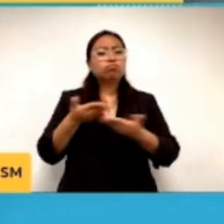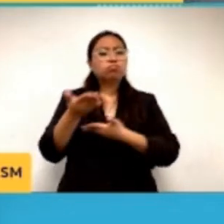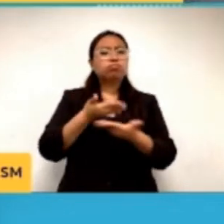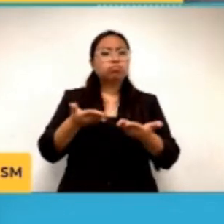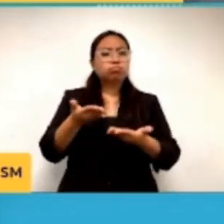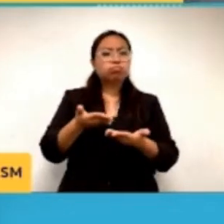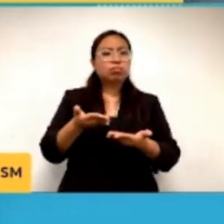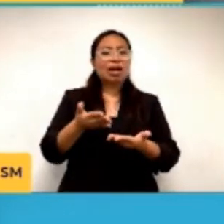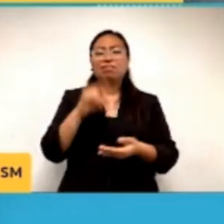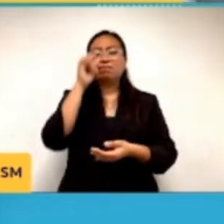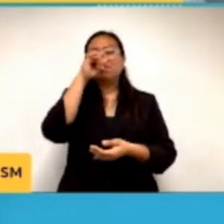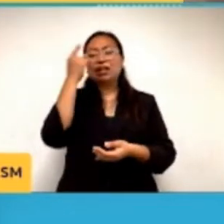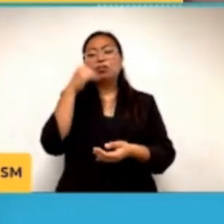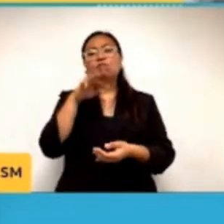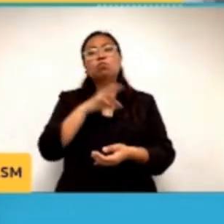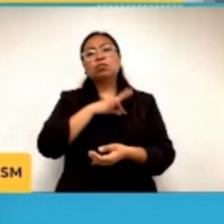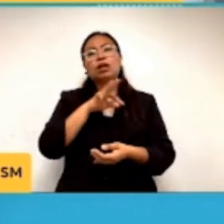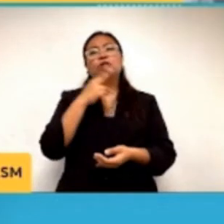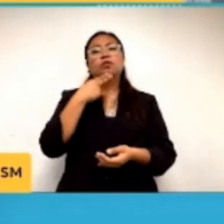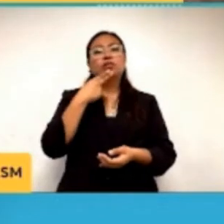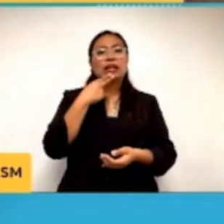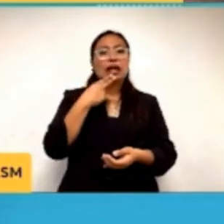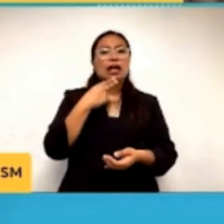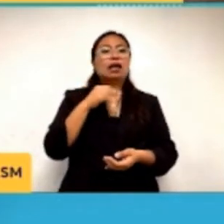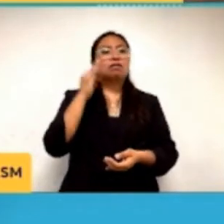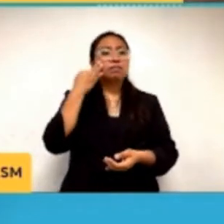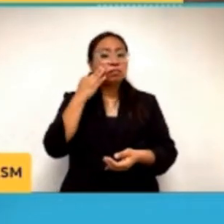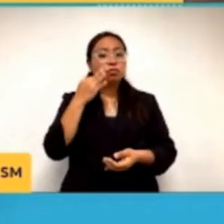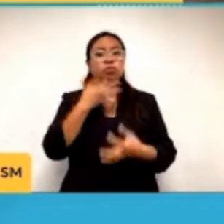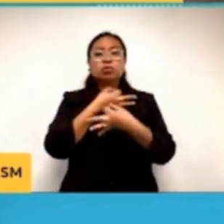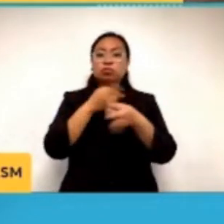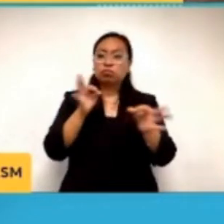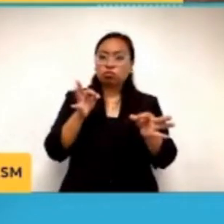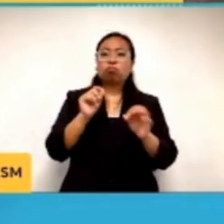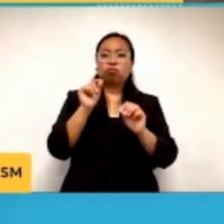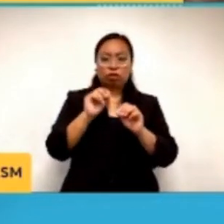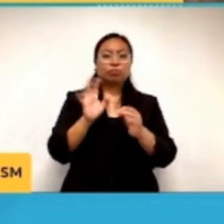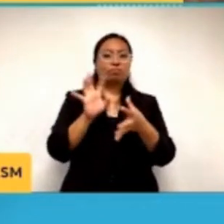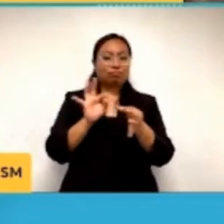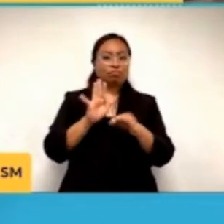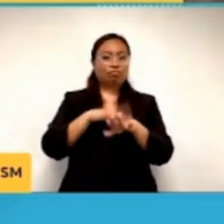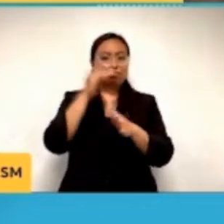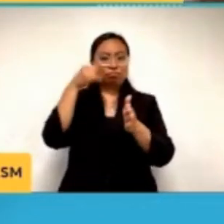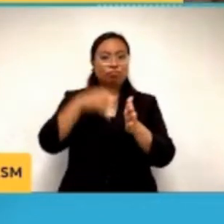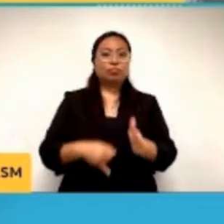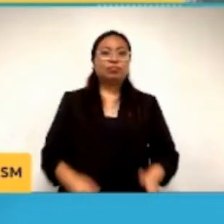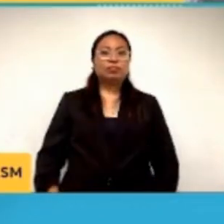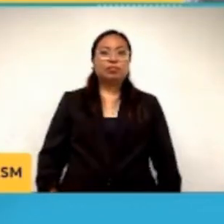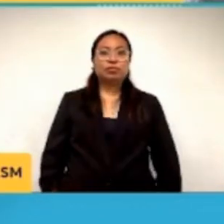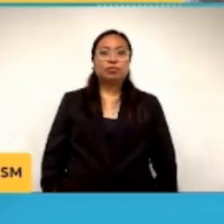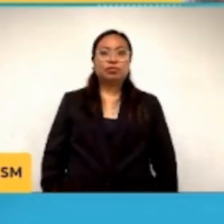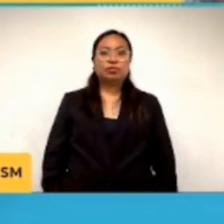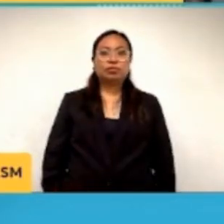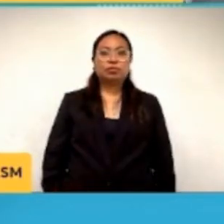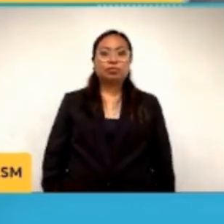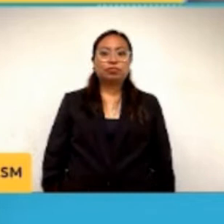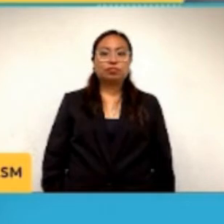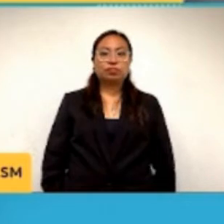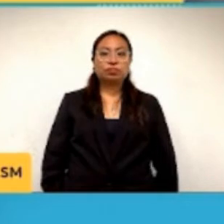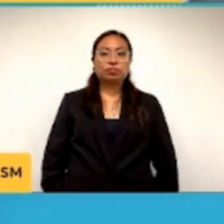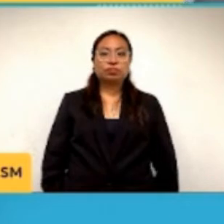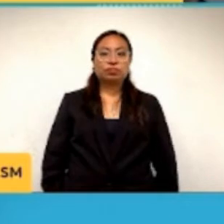ser online, puede ser offline. Vamos a hablar ahorita sobre algunas opciones. Cuando tomas un curso,